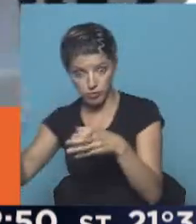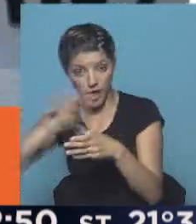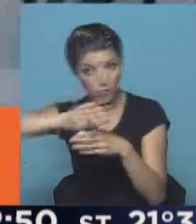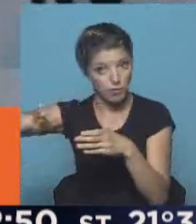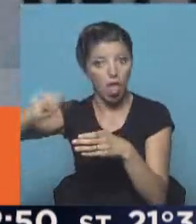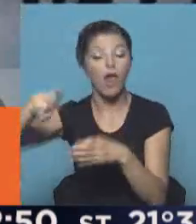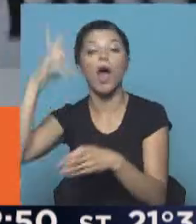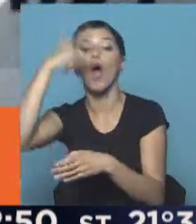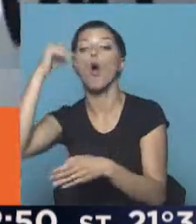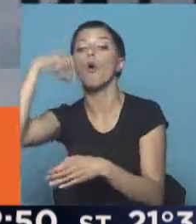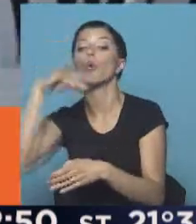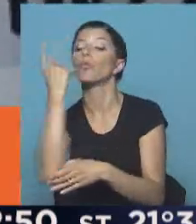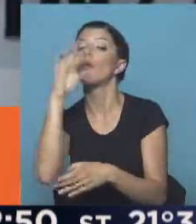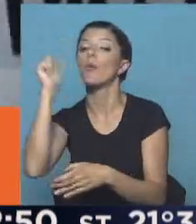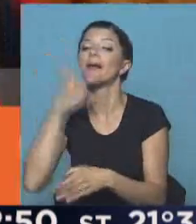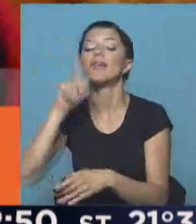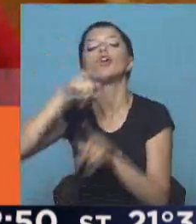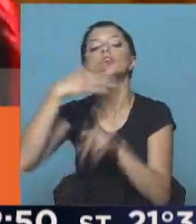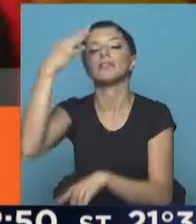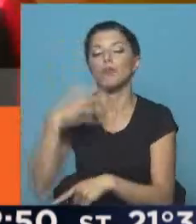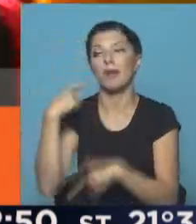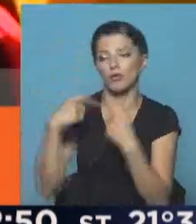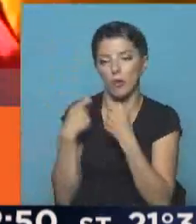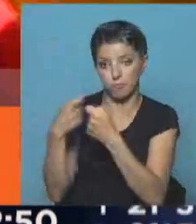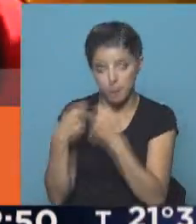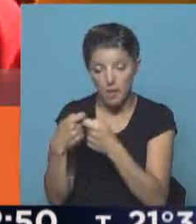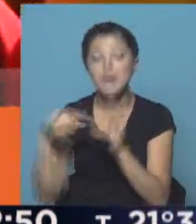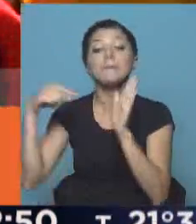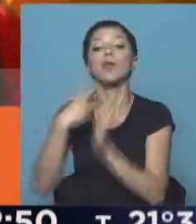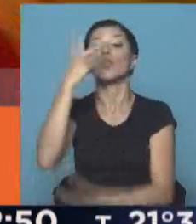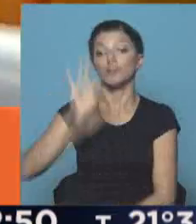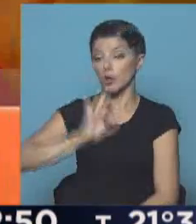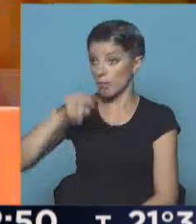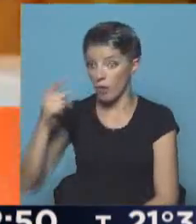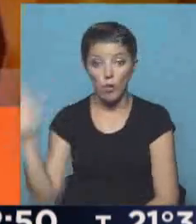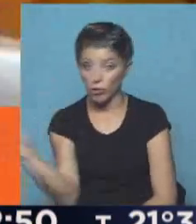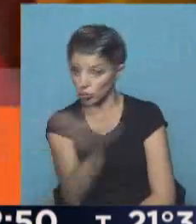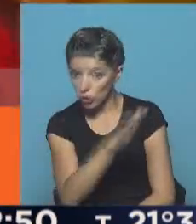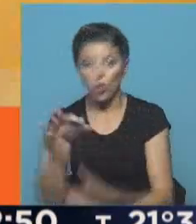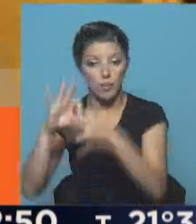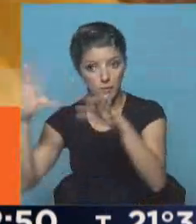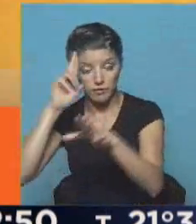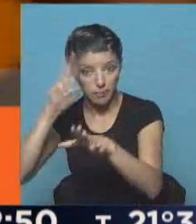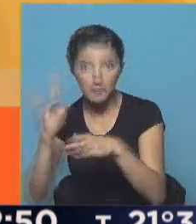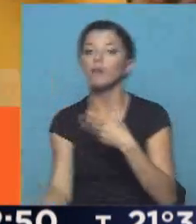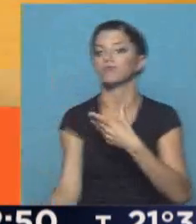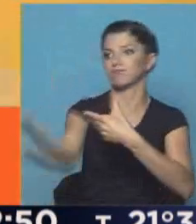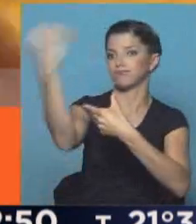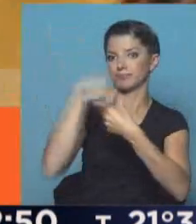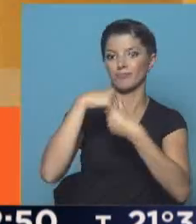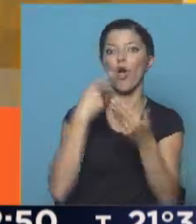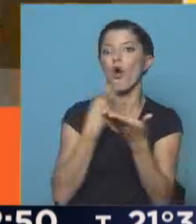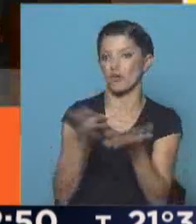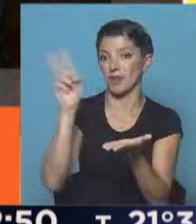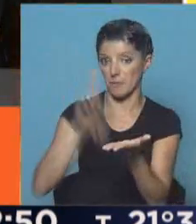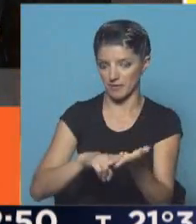algunas medidas de otro orden, básicamente para seguir presionando. Pero a los 2 años, cuando se restableció el orden democrático, fue aceptada nuevamente. En el